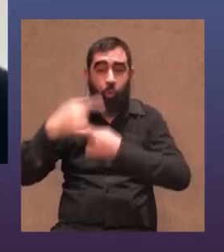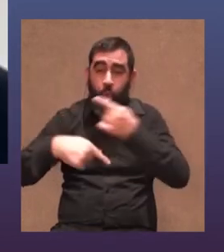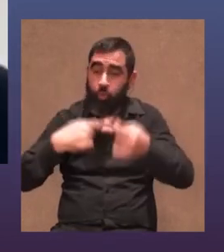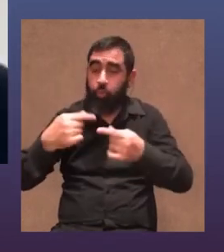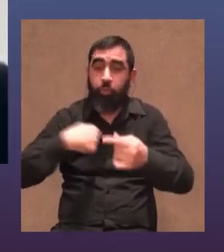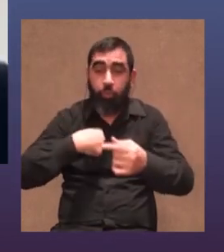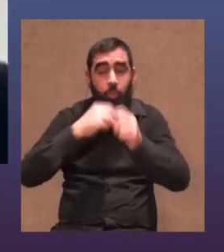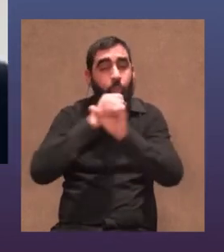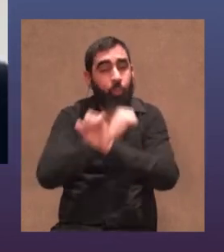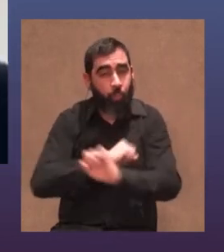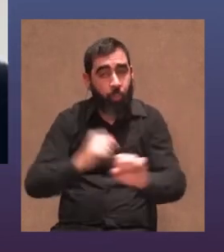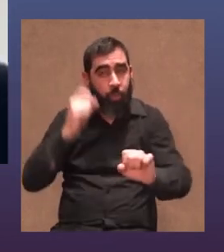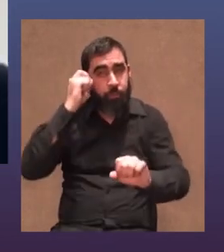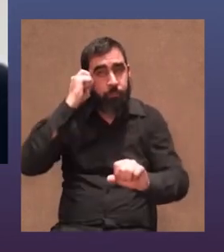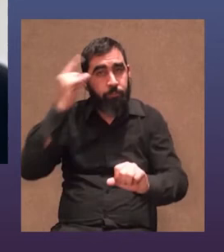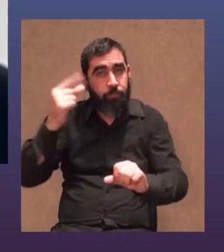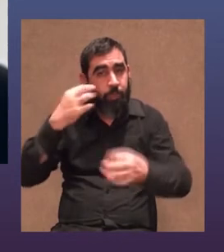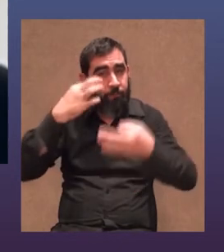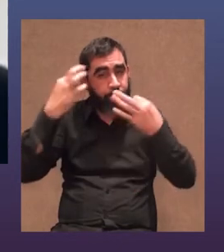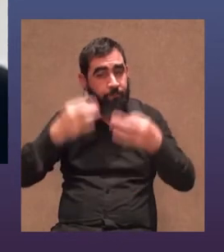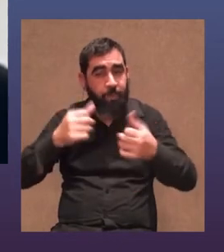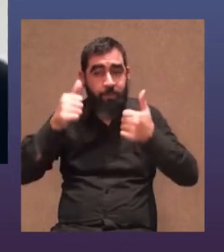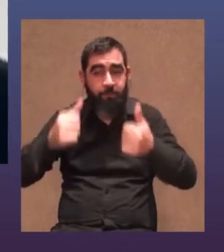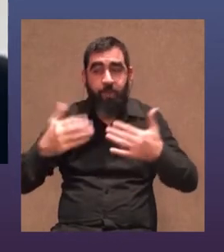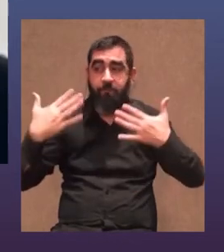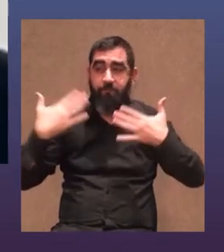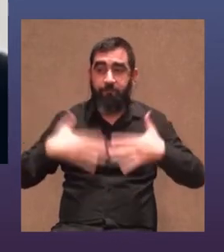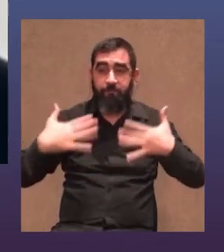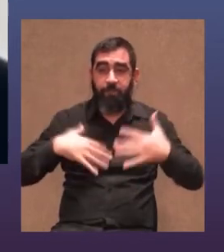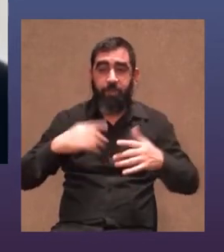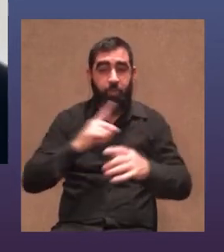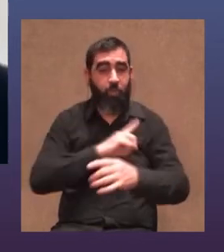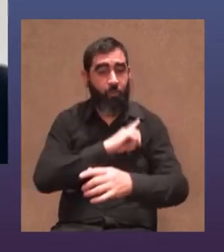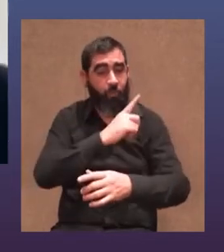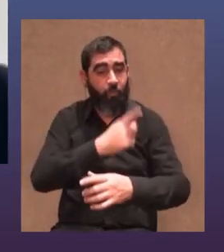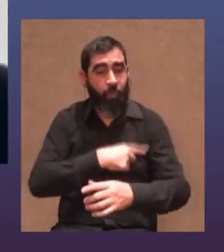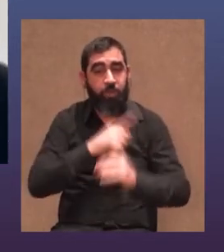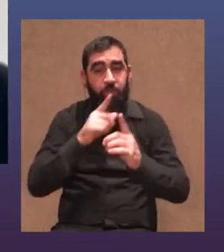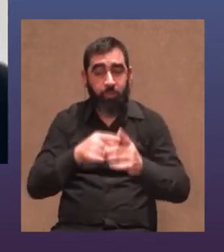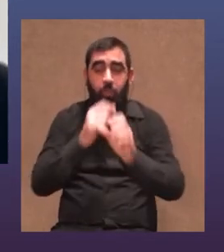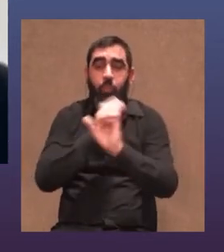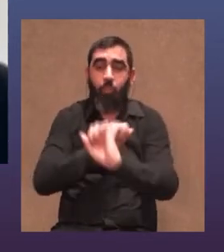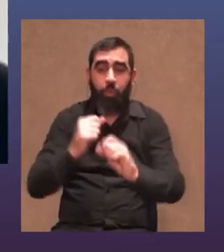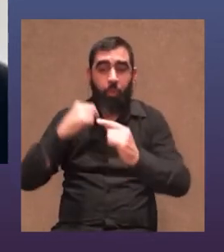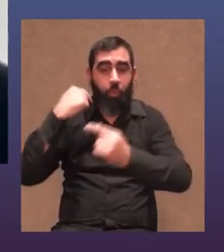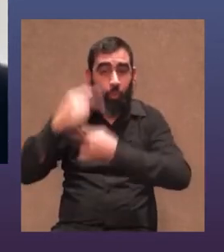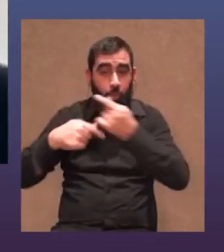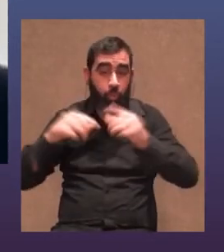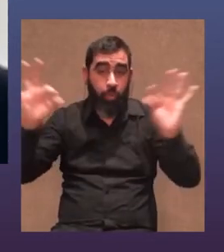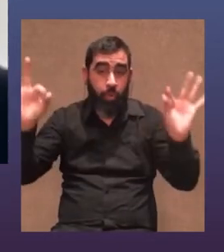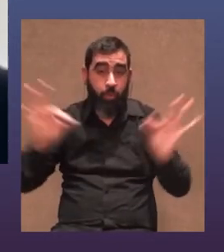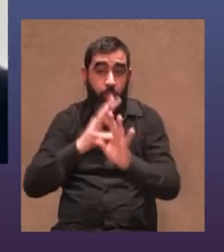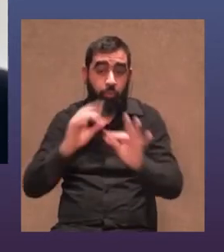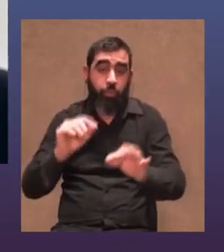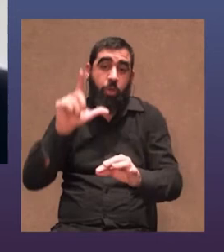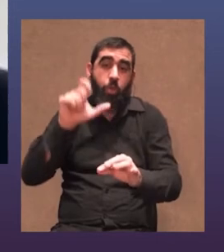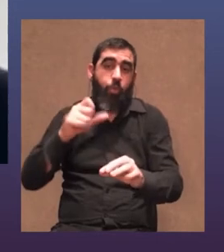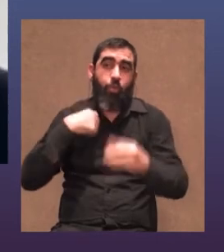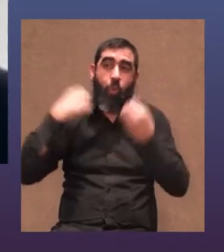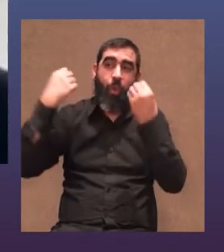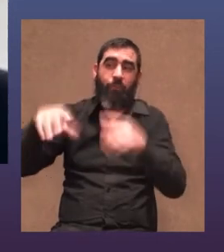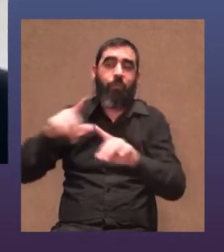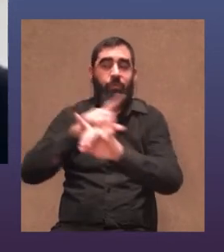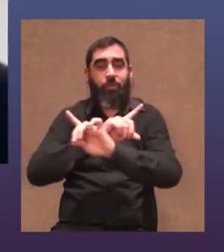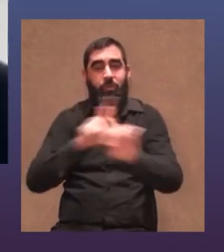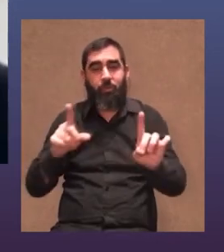tenga lucidez mental y fortaleza física como para hacerlo, no lo voy a dejar de hacer,